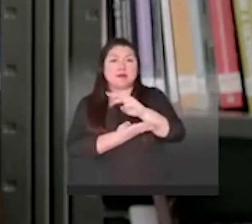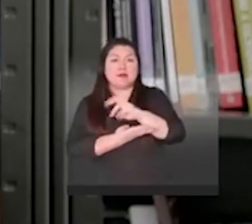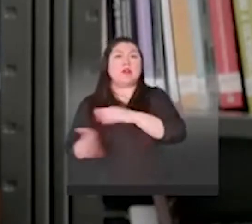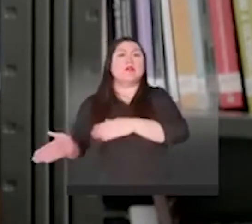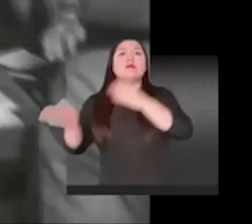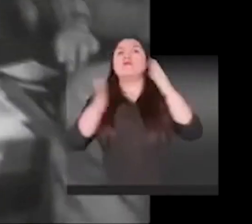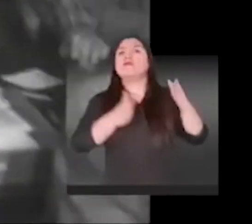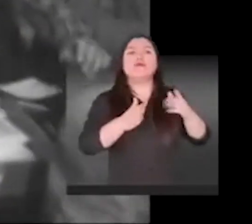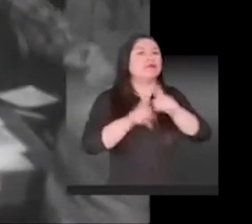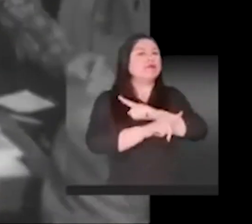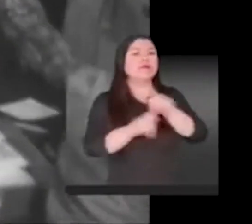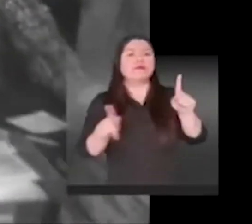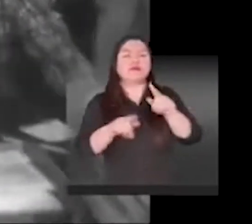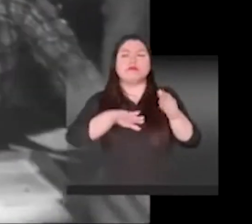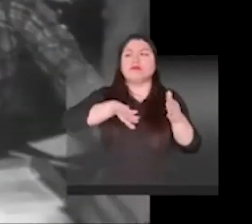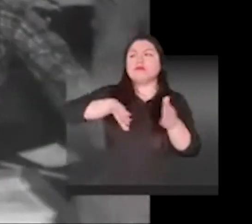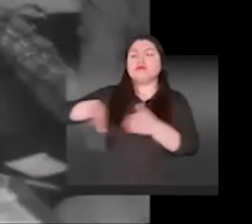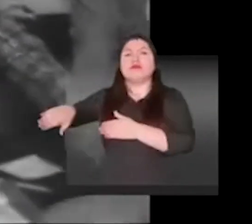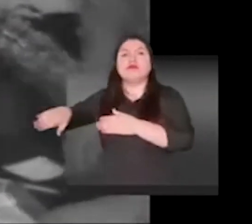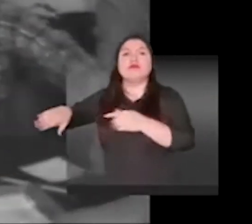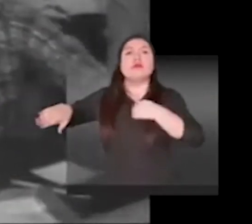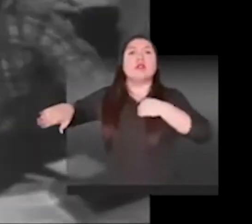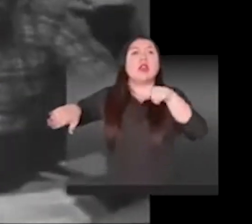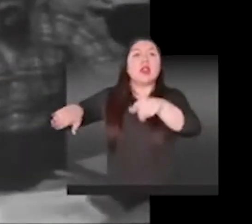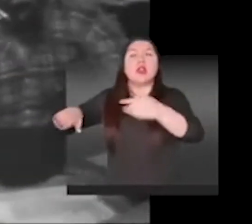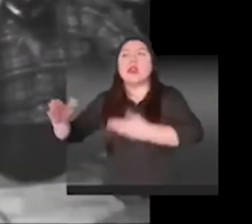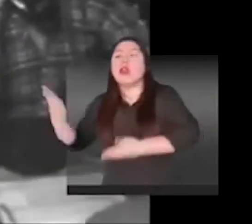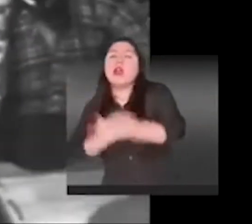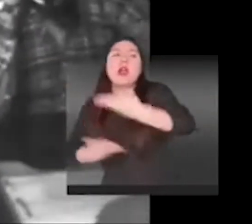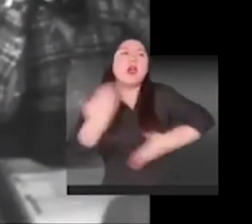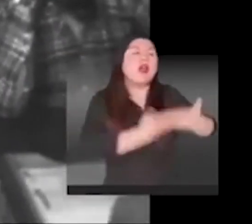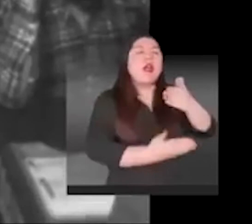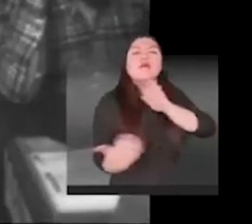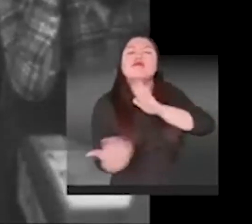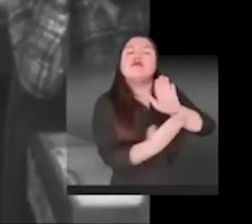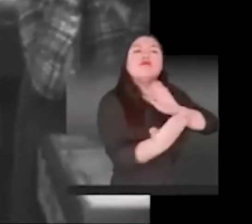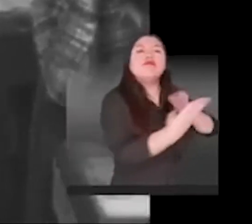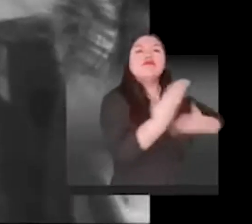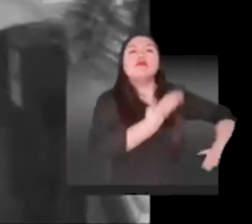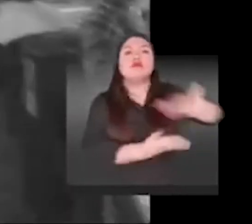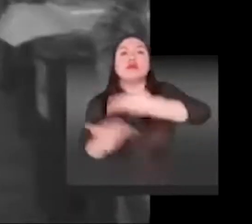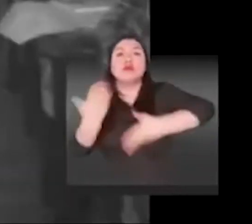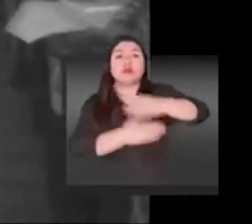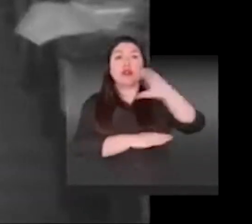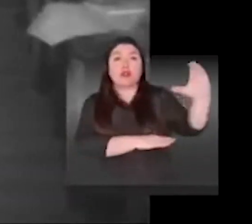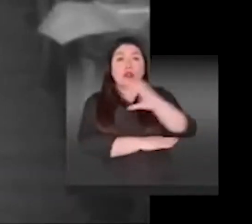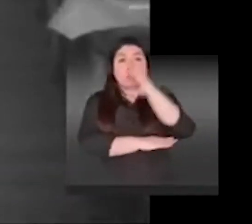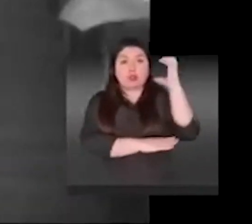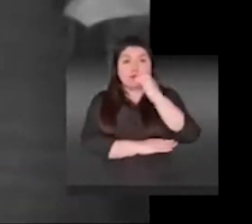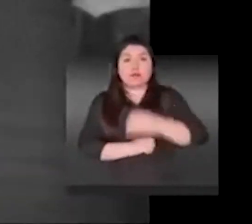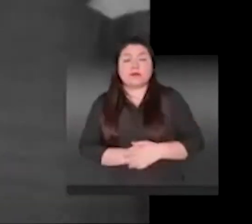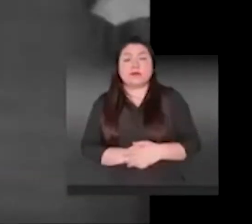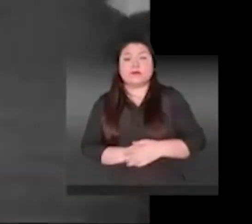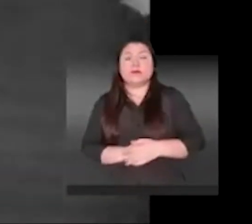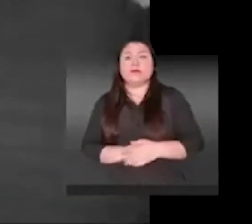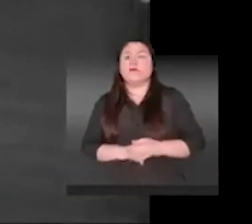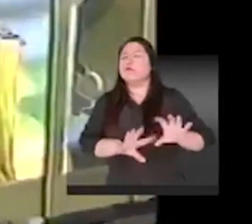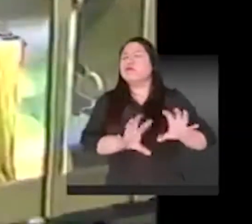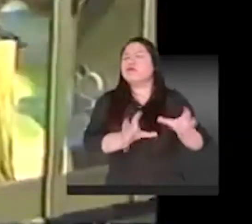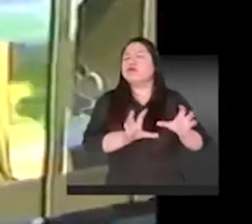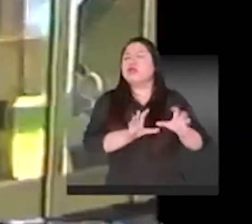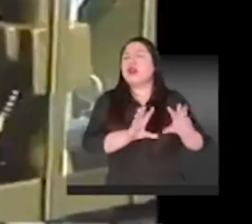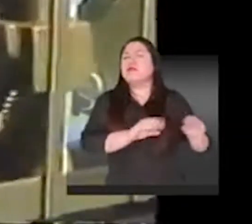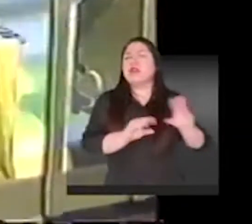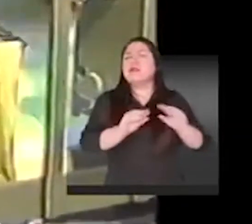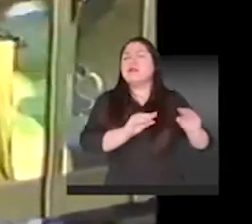ciudadanía como a los territorios. Estas son las últimas informaciones suministradas por la Registraduría Nacional del Estado Civil.